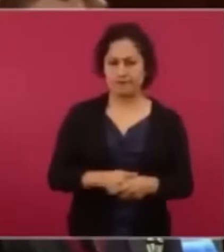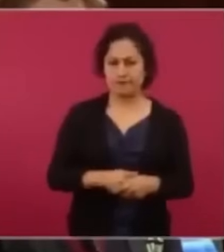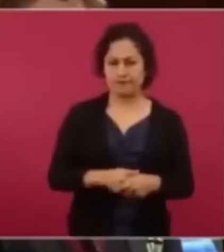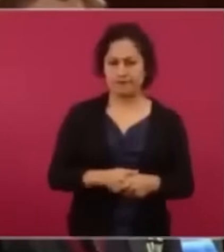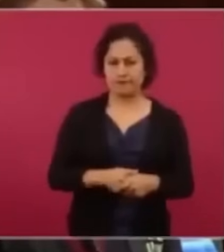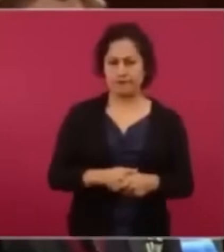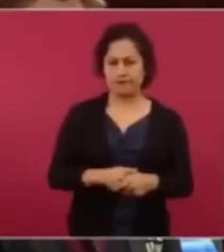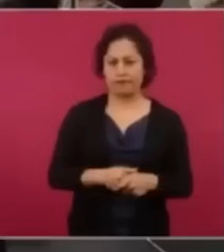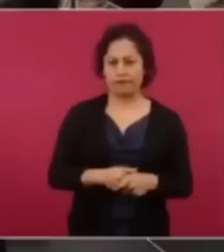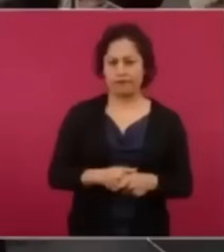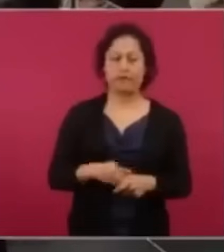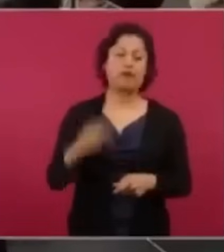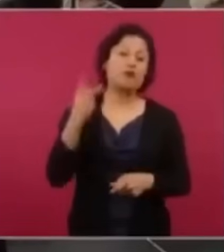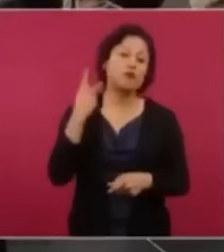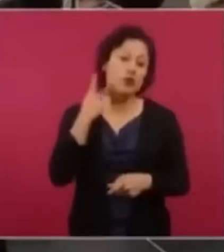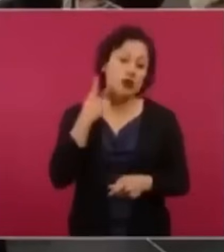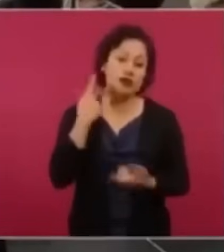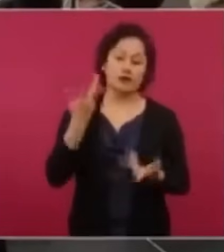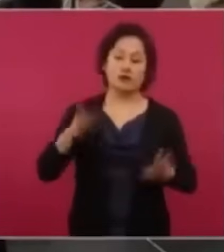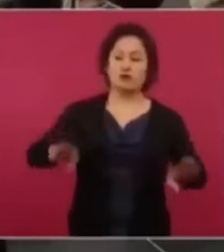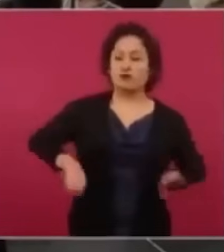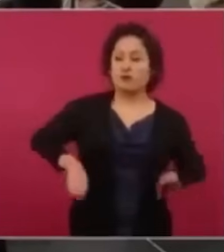con poder político conservador.